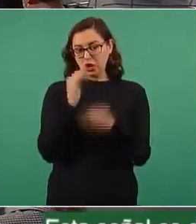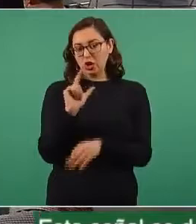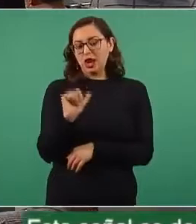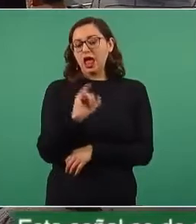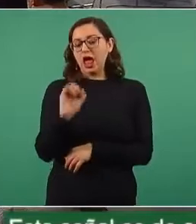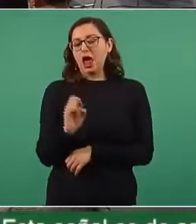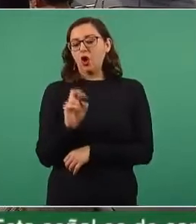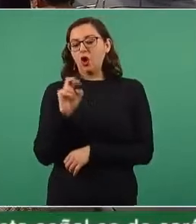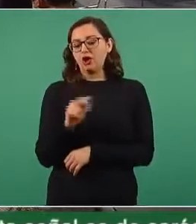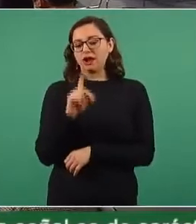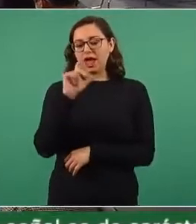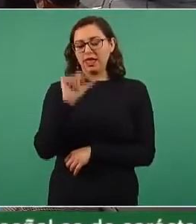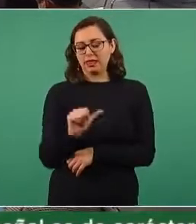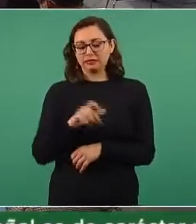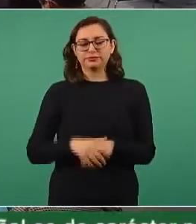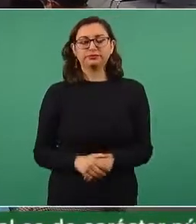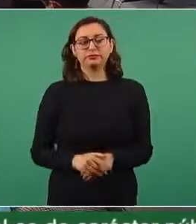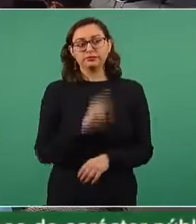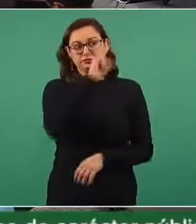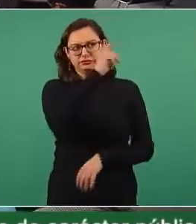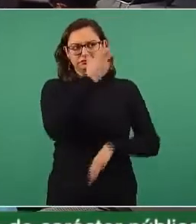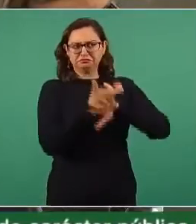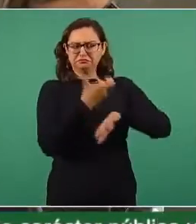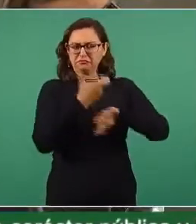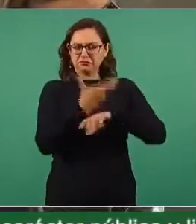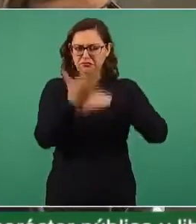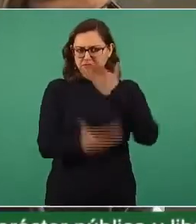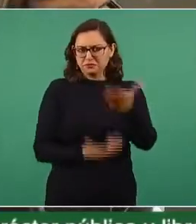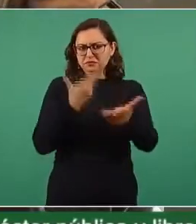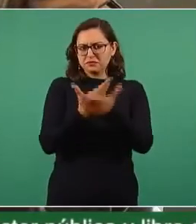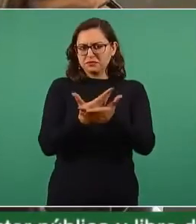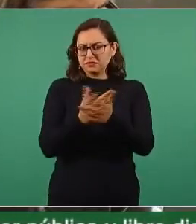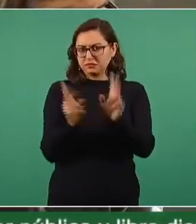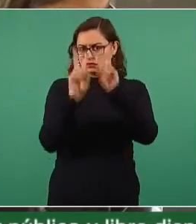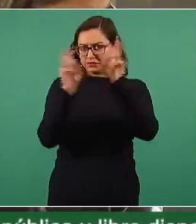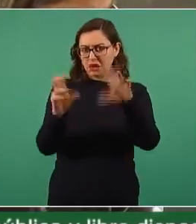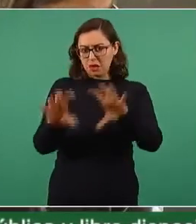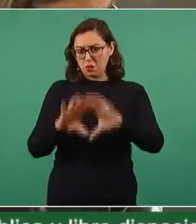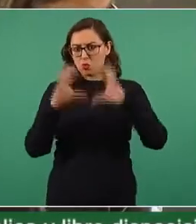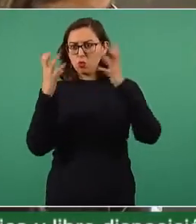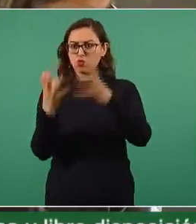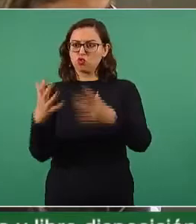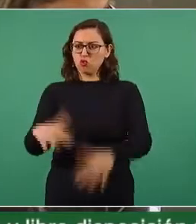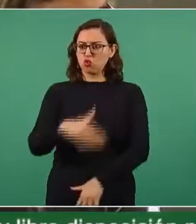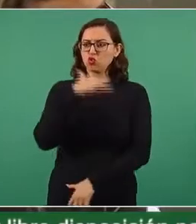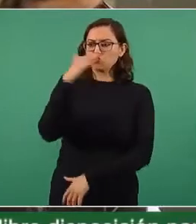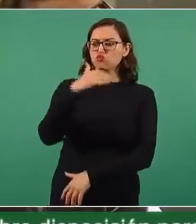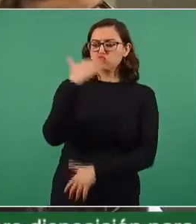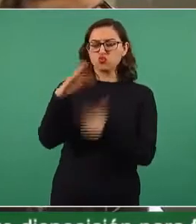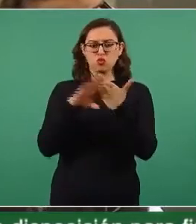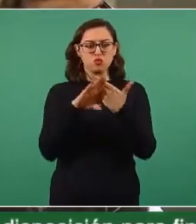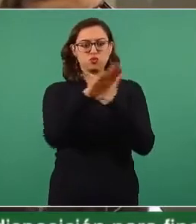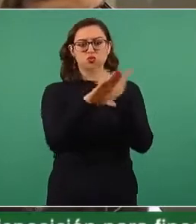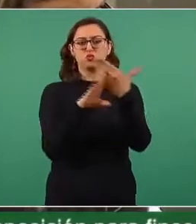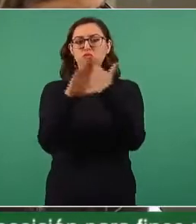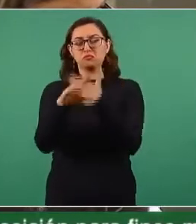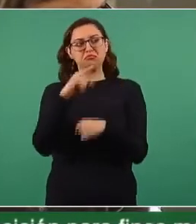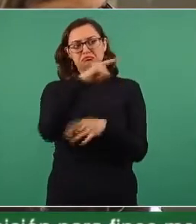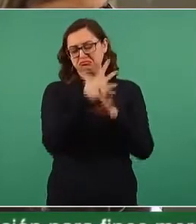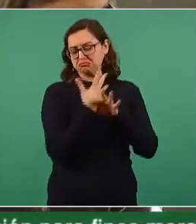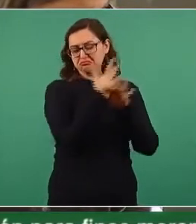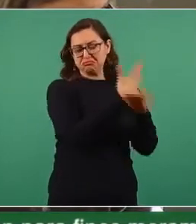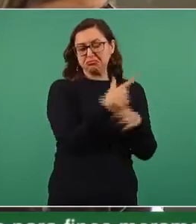que está lanzando Estados Unidos, es muy explícito en cuanto a que va a continuar con el financiamiento